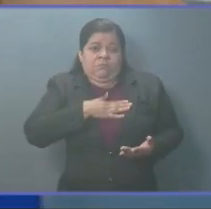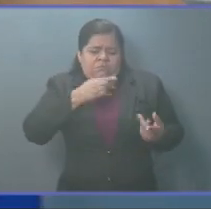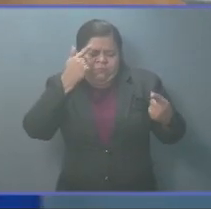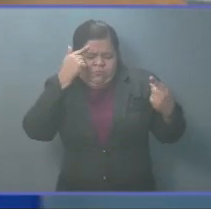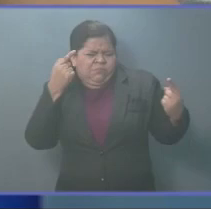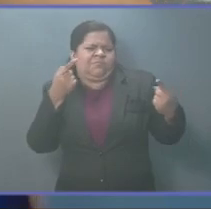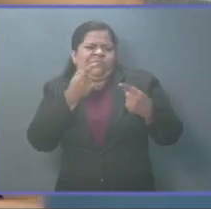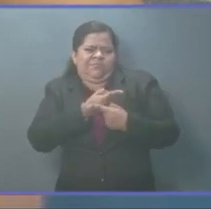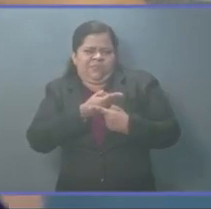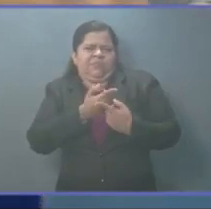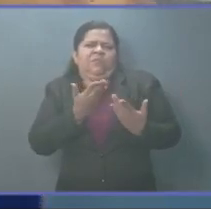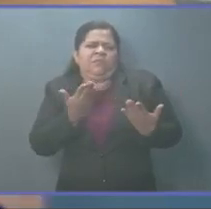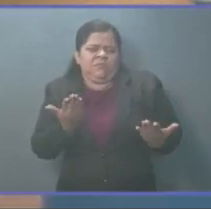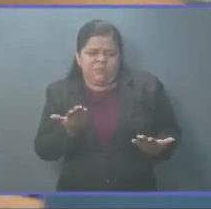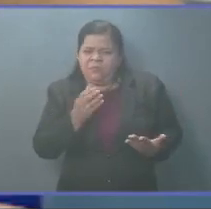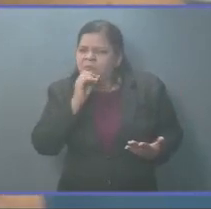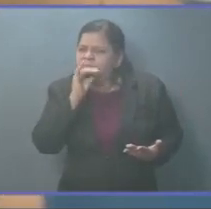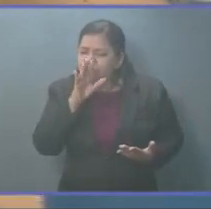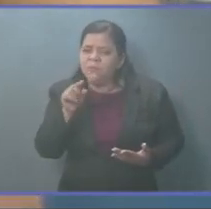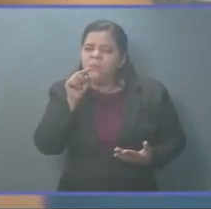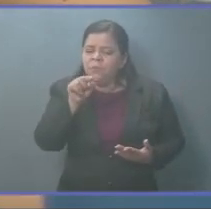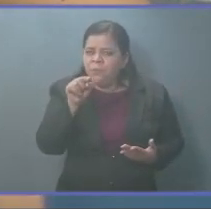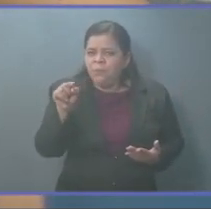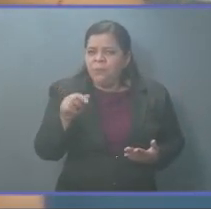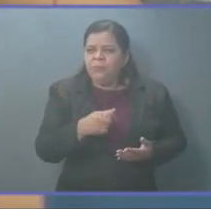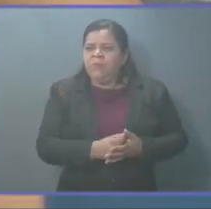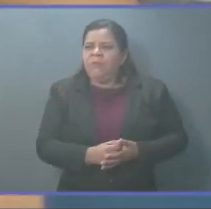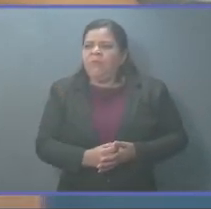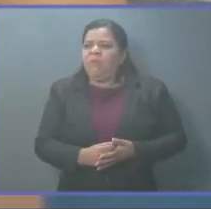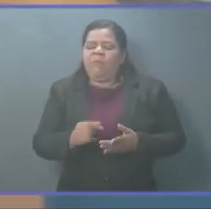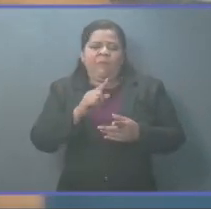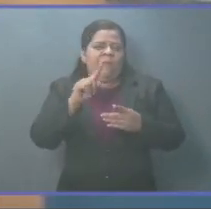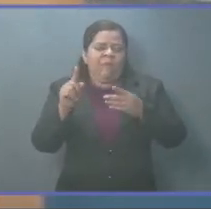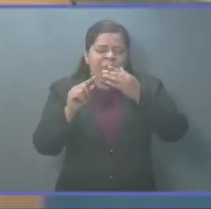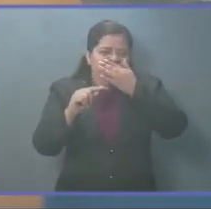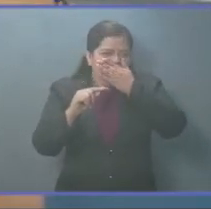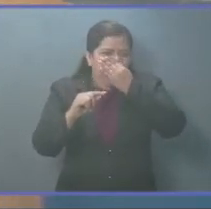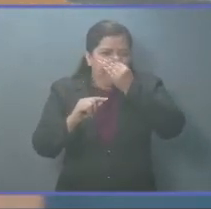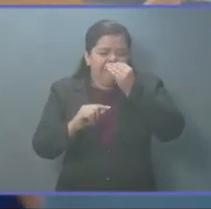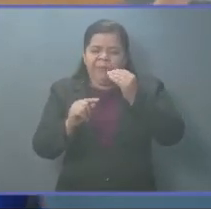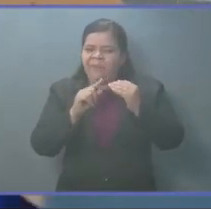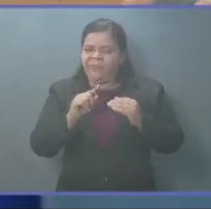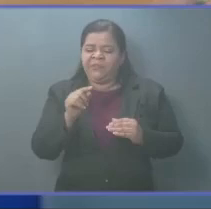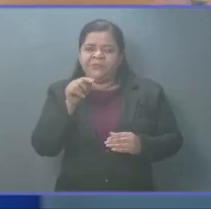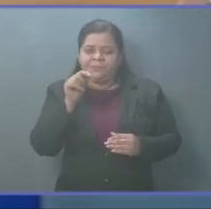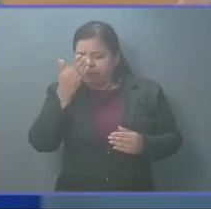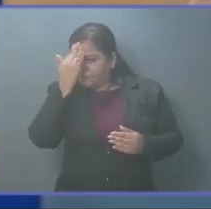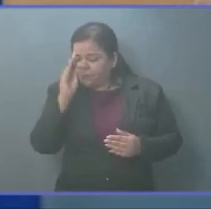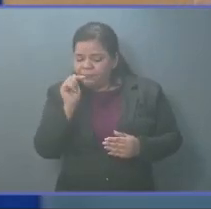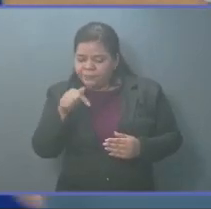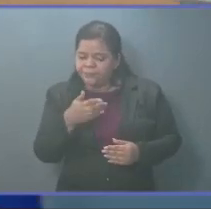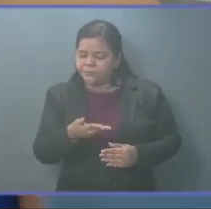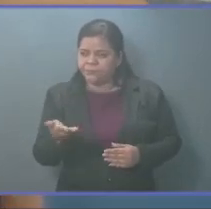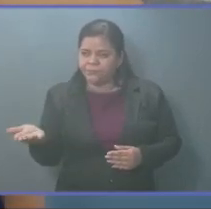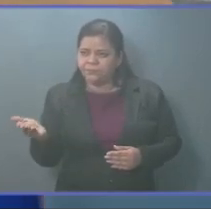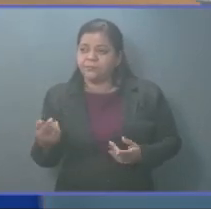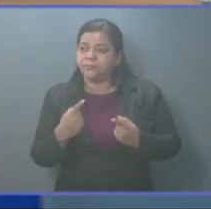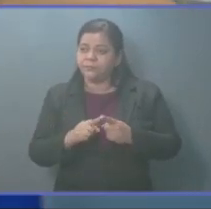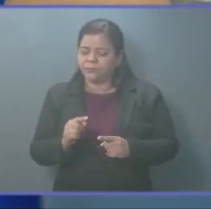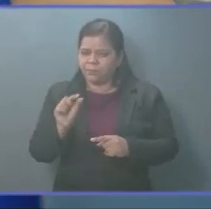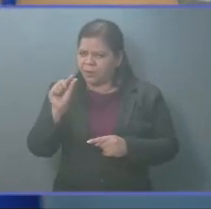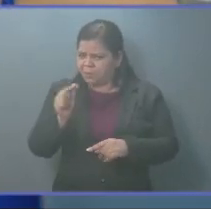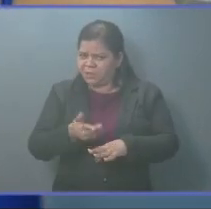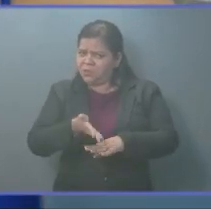confusión, porque aquí se ha dicho que usted no conocía de esto, pero horas